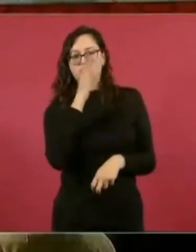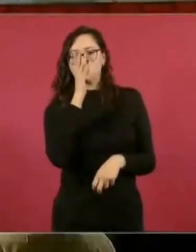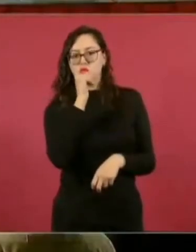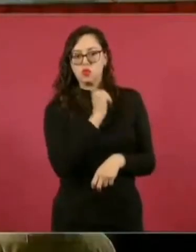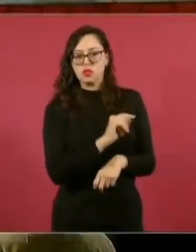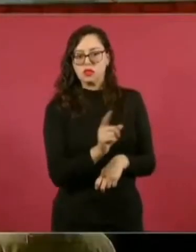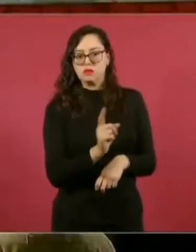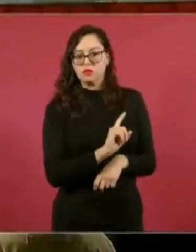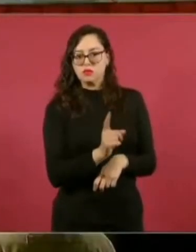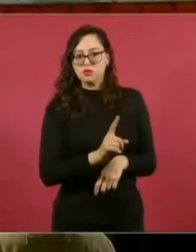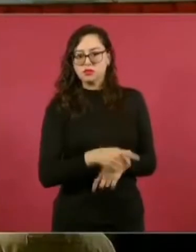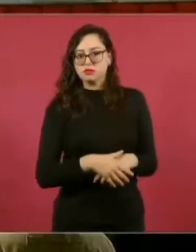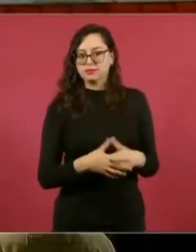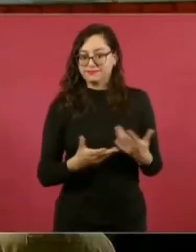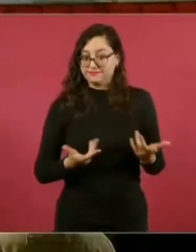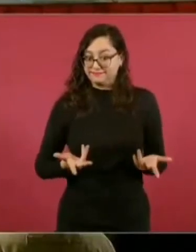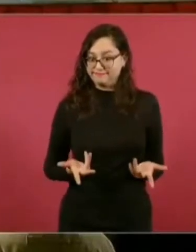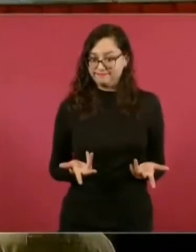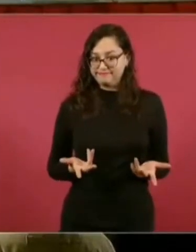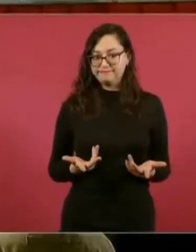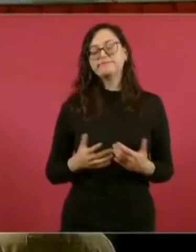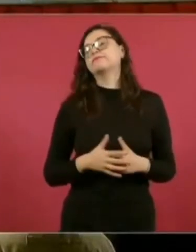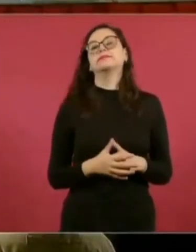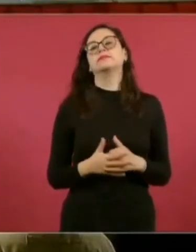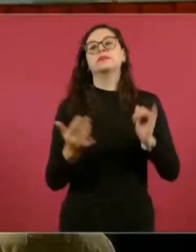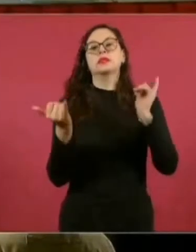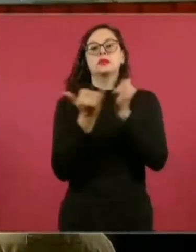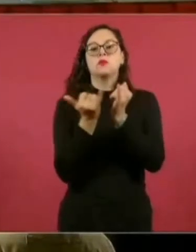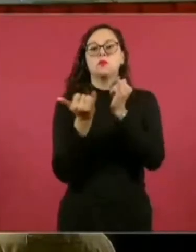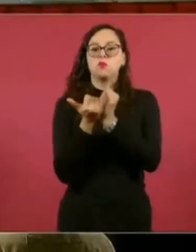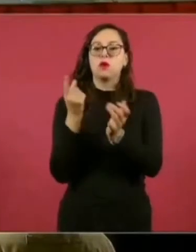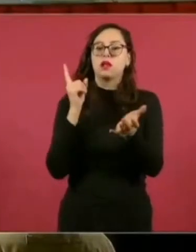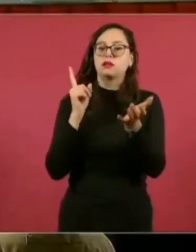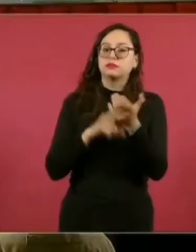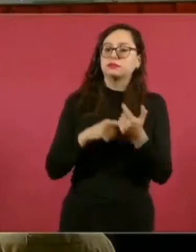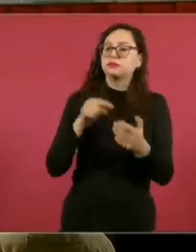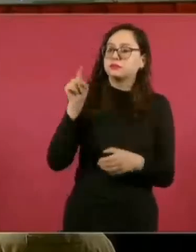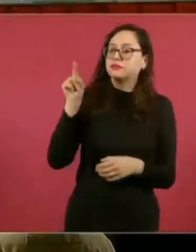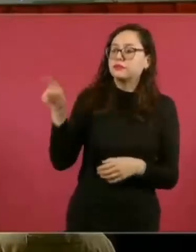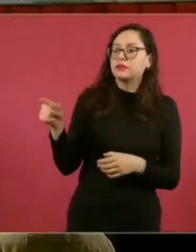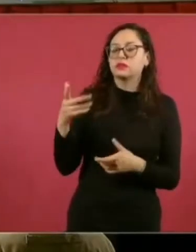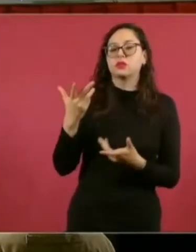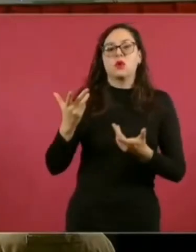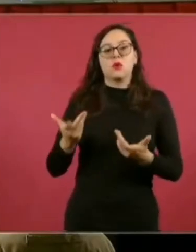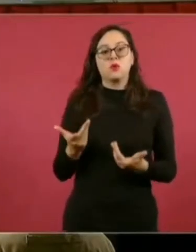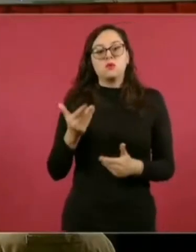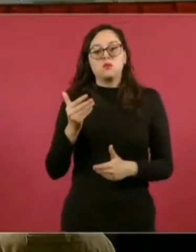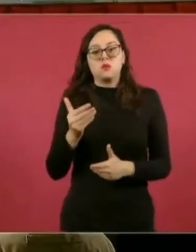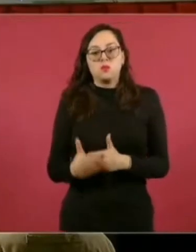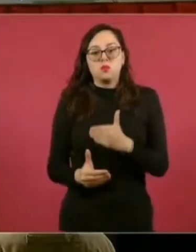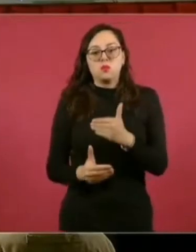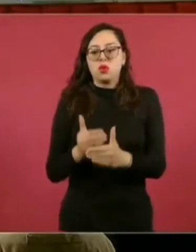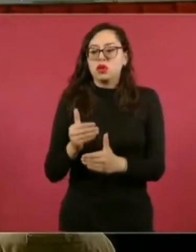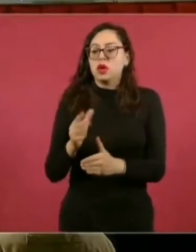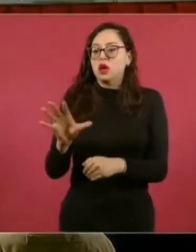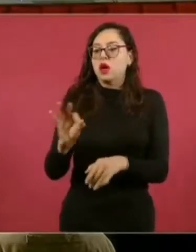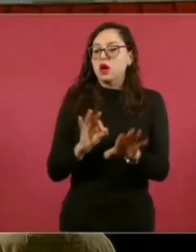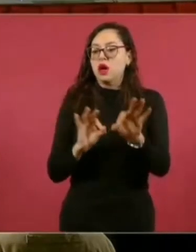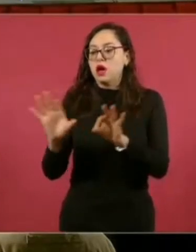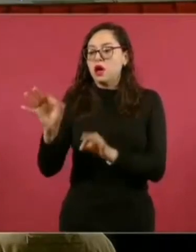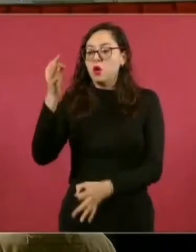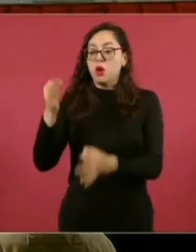Tenemos también constancia de los vicios que ha existido en los supuestos procedimientos de selección de jueces,